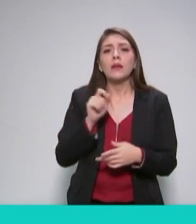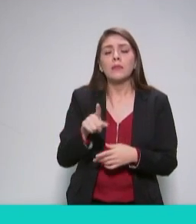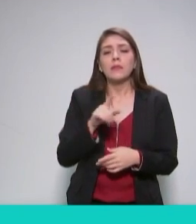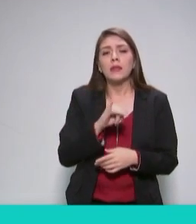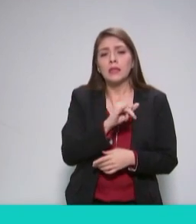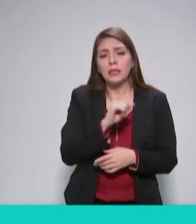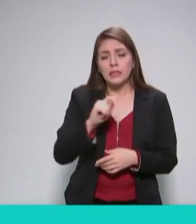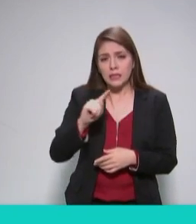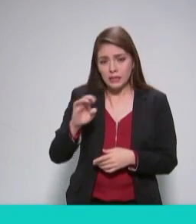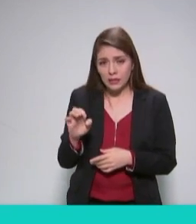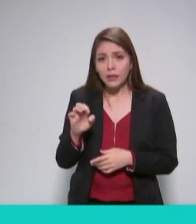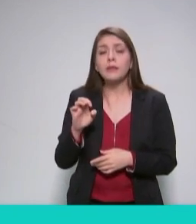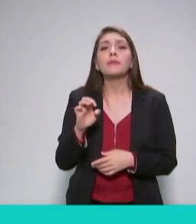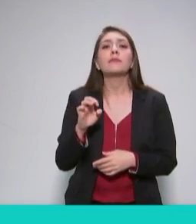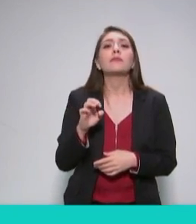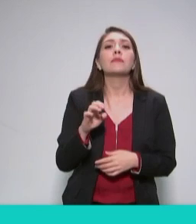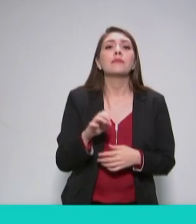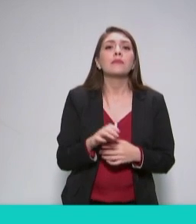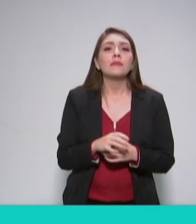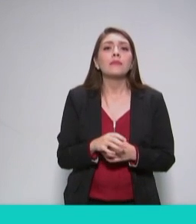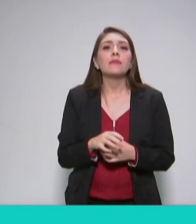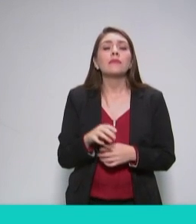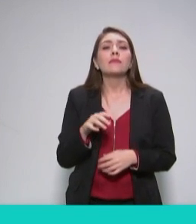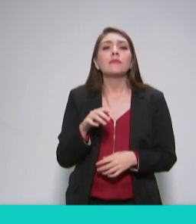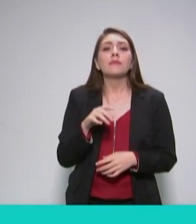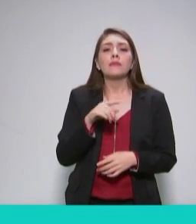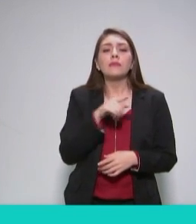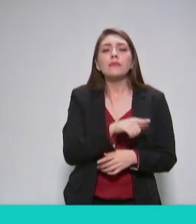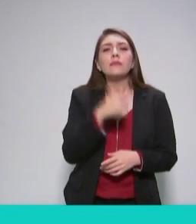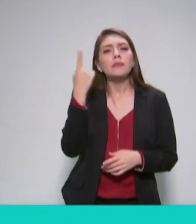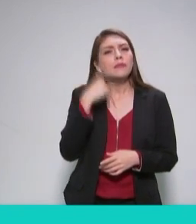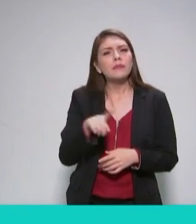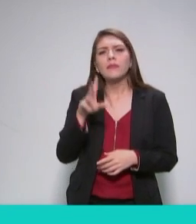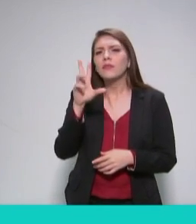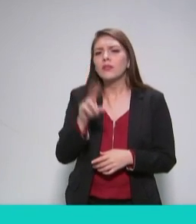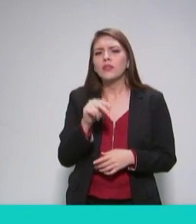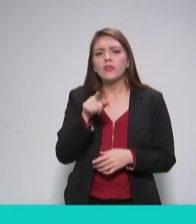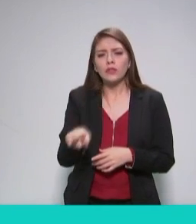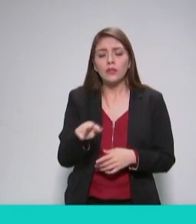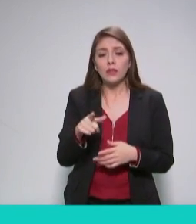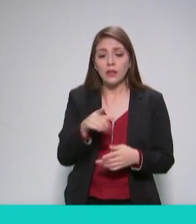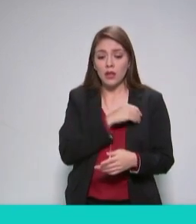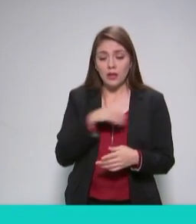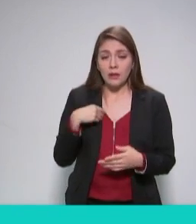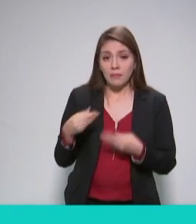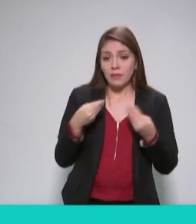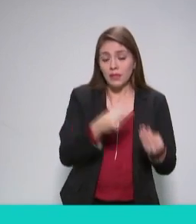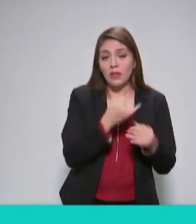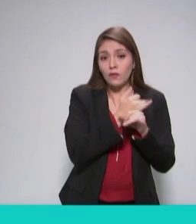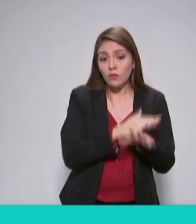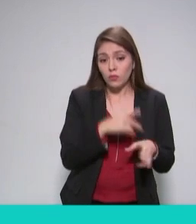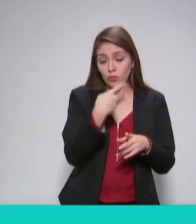de Seguridad y Servicios Sociales de los Trabajadores del Estado, el ISSSTE, para evitar que dicho sujeto obligado proporcionara diversa información